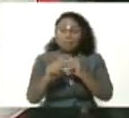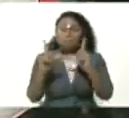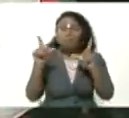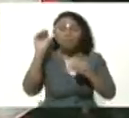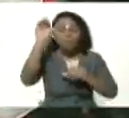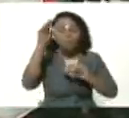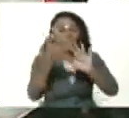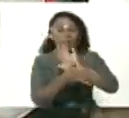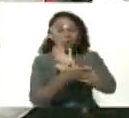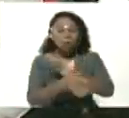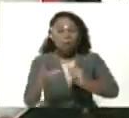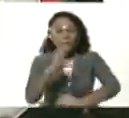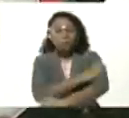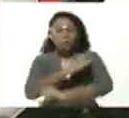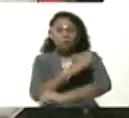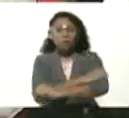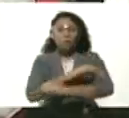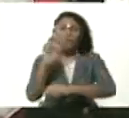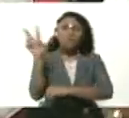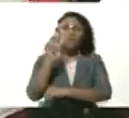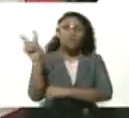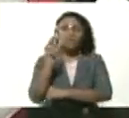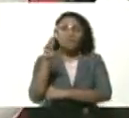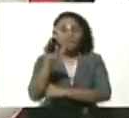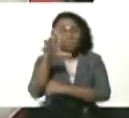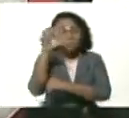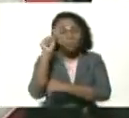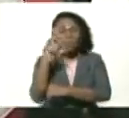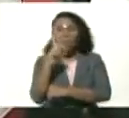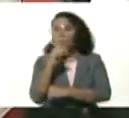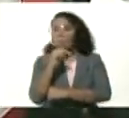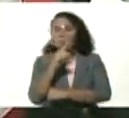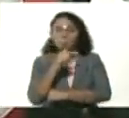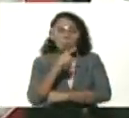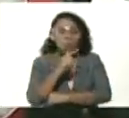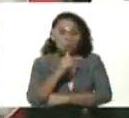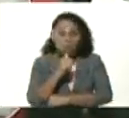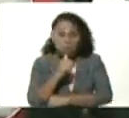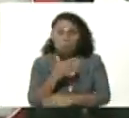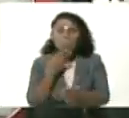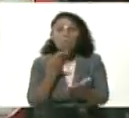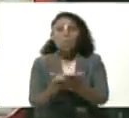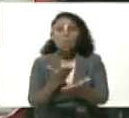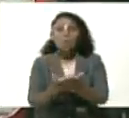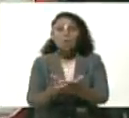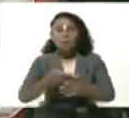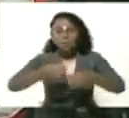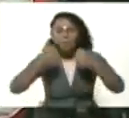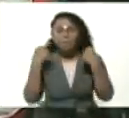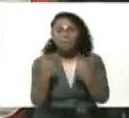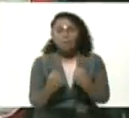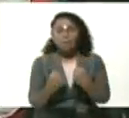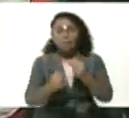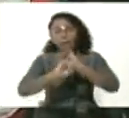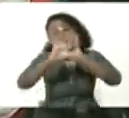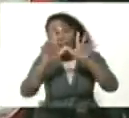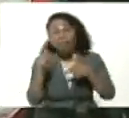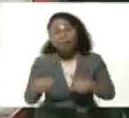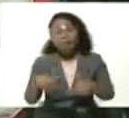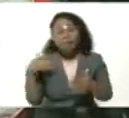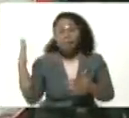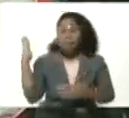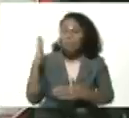ustedes en torno a la oposición venezolana, entendiendo que no hay una propuesta sólida ya para estas